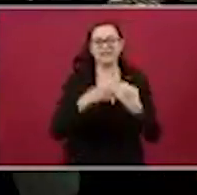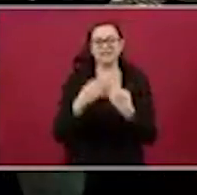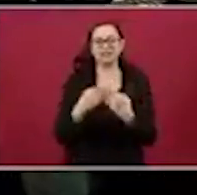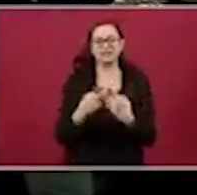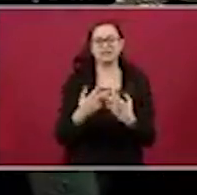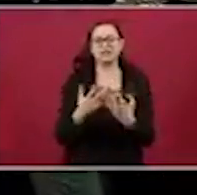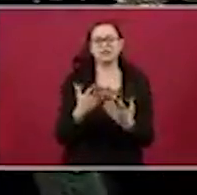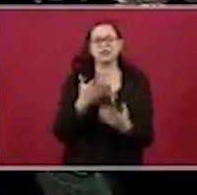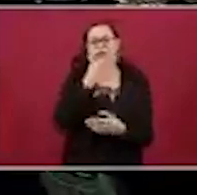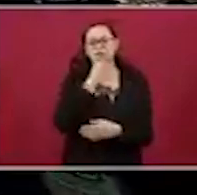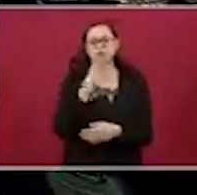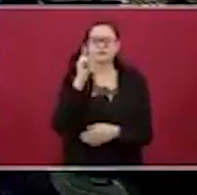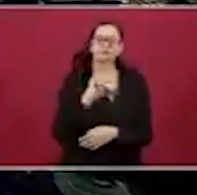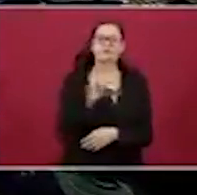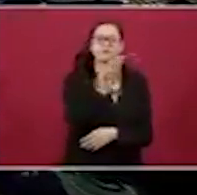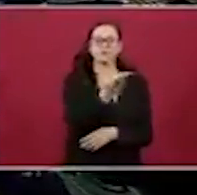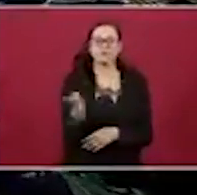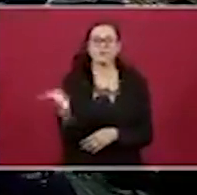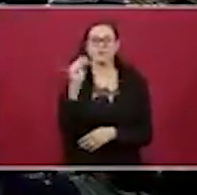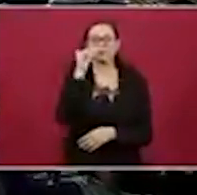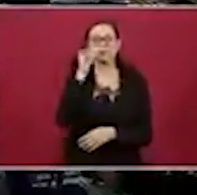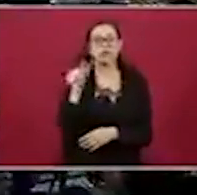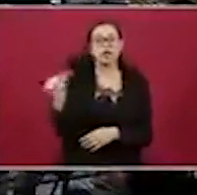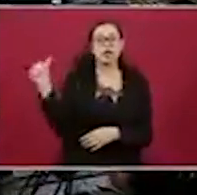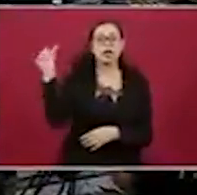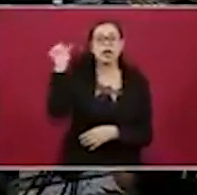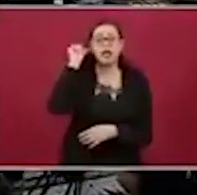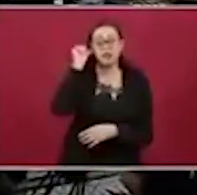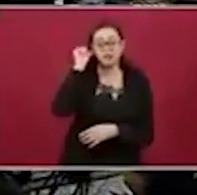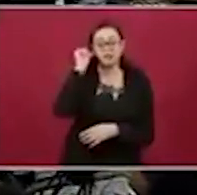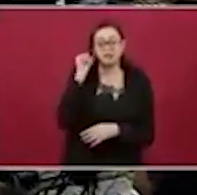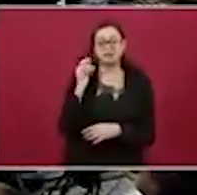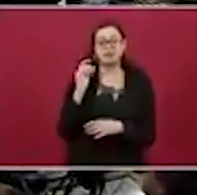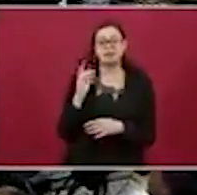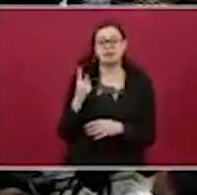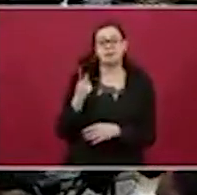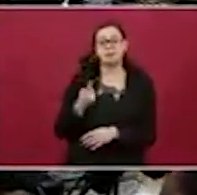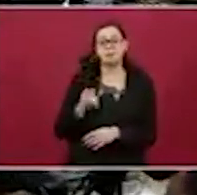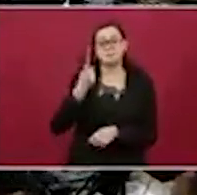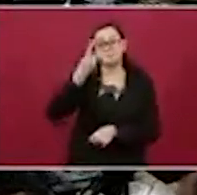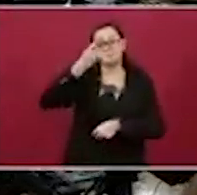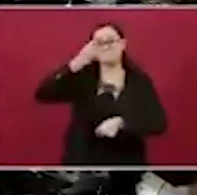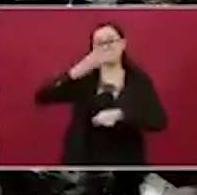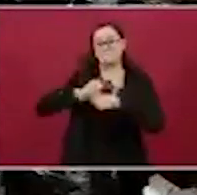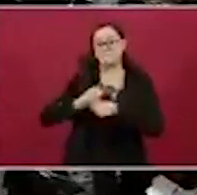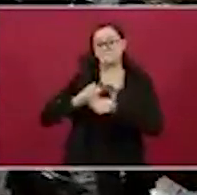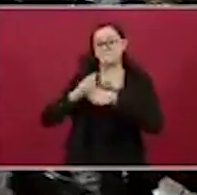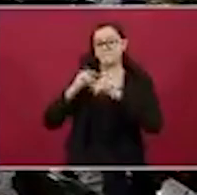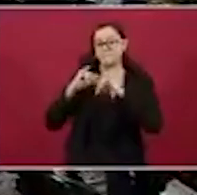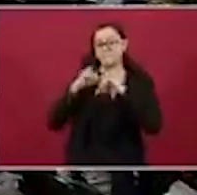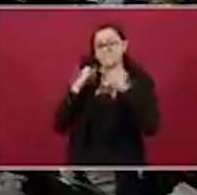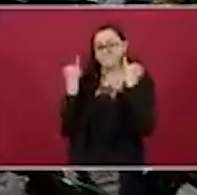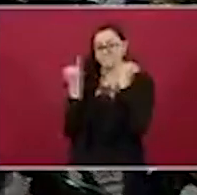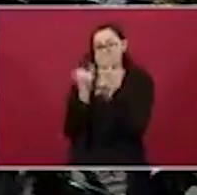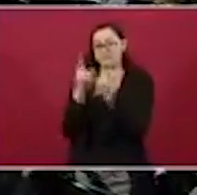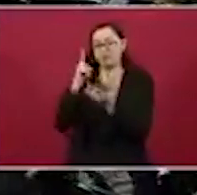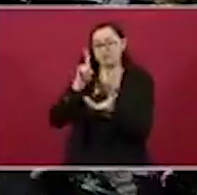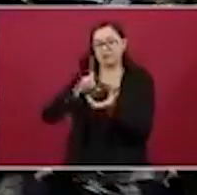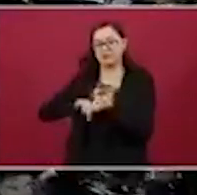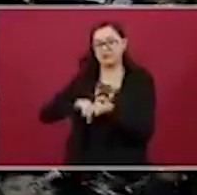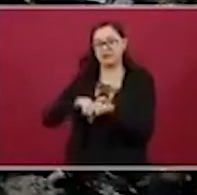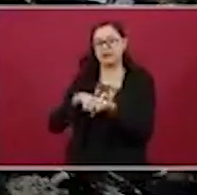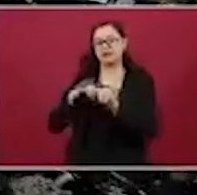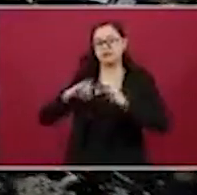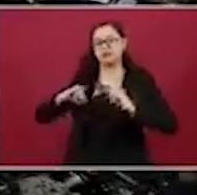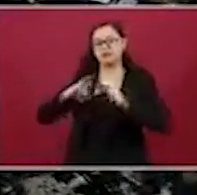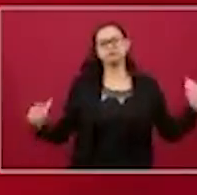nacional de las mujeres el día de ayer se tuvo la primera sesión ordinaria de la junta de gobierno del instituto nacional